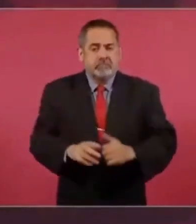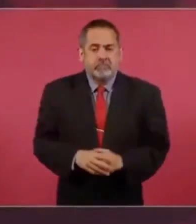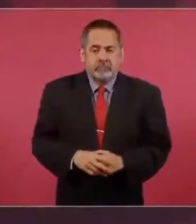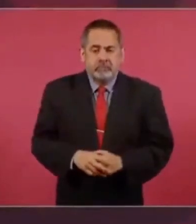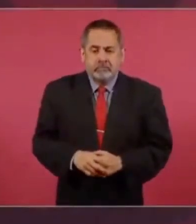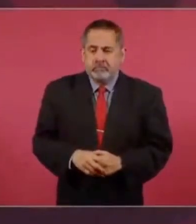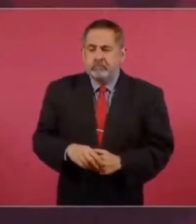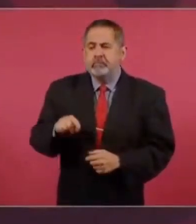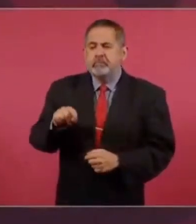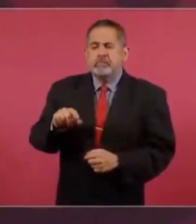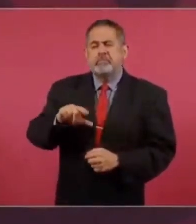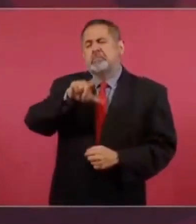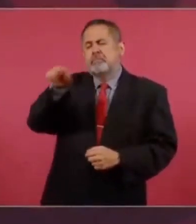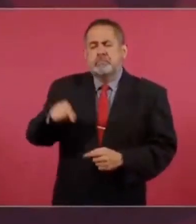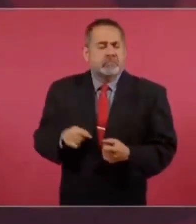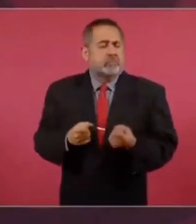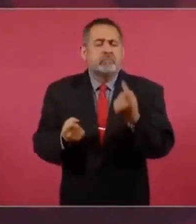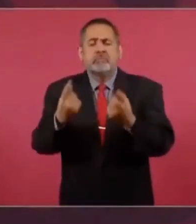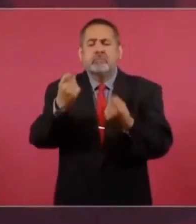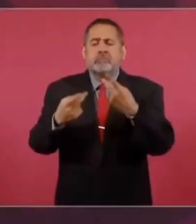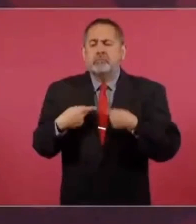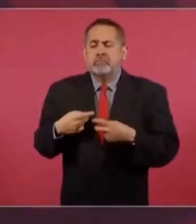surgieron movimientos, ¿no?